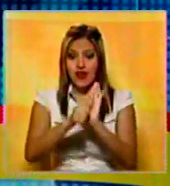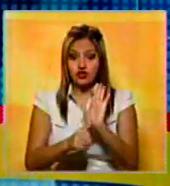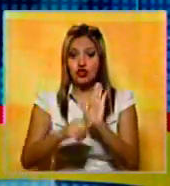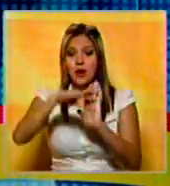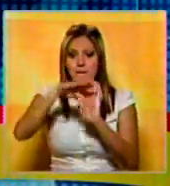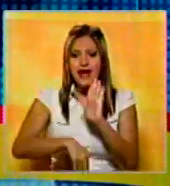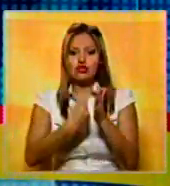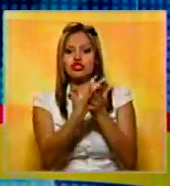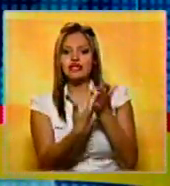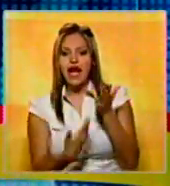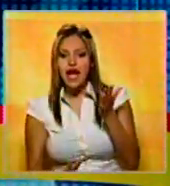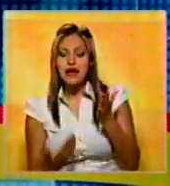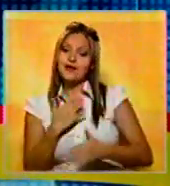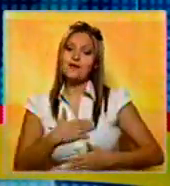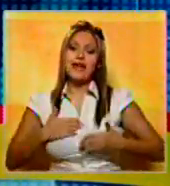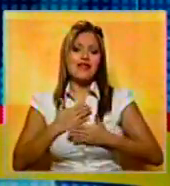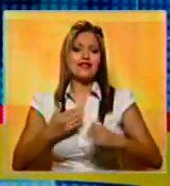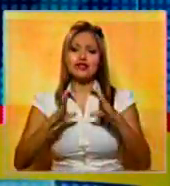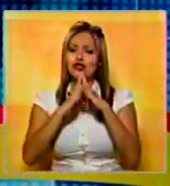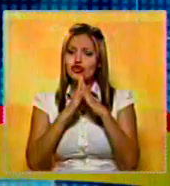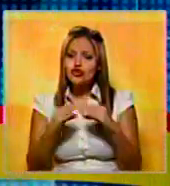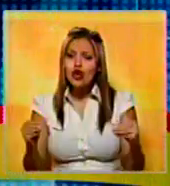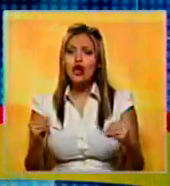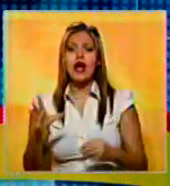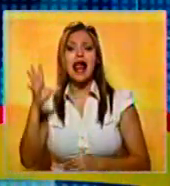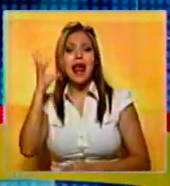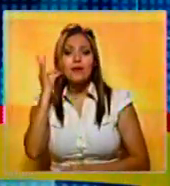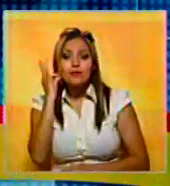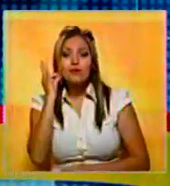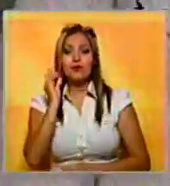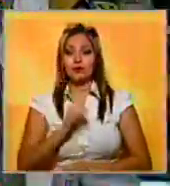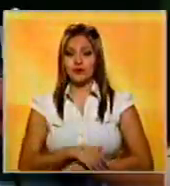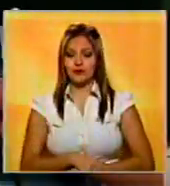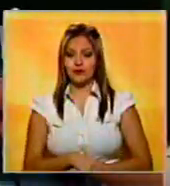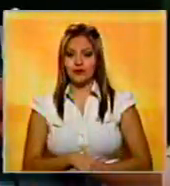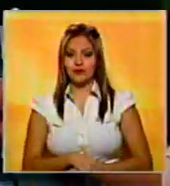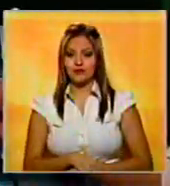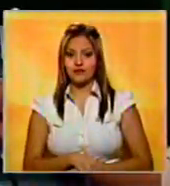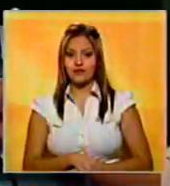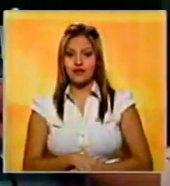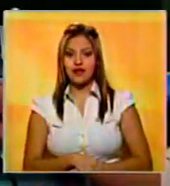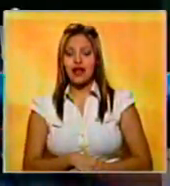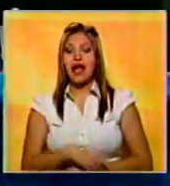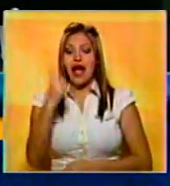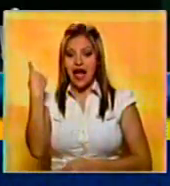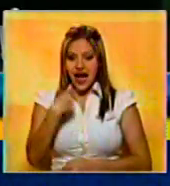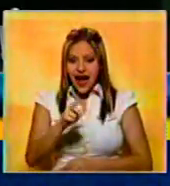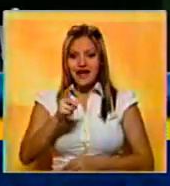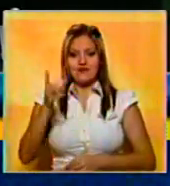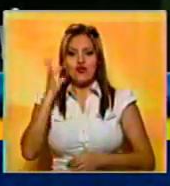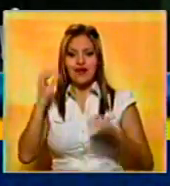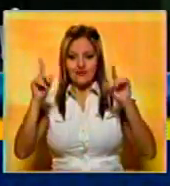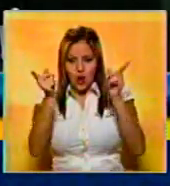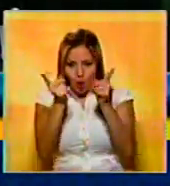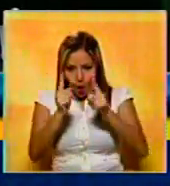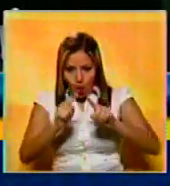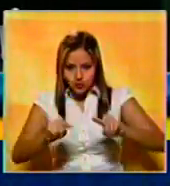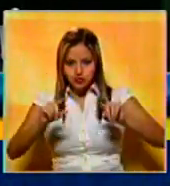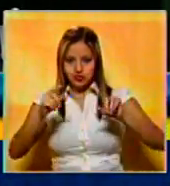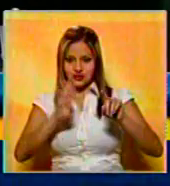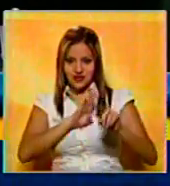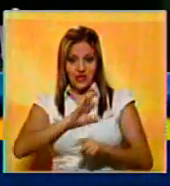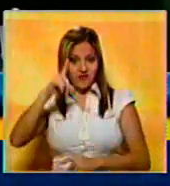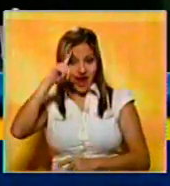minimizar el sangrado y beneficiar en todos los sentidos a las pacientes. La histerectomía vaginal usualmente se